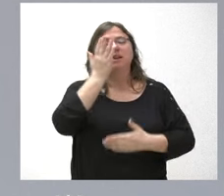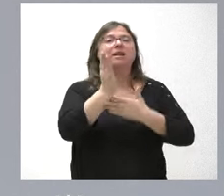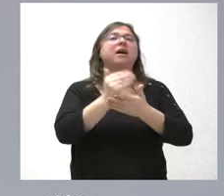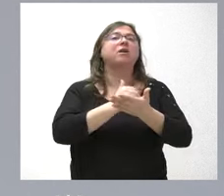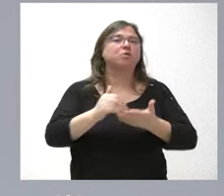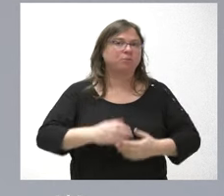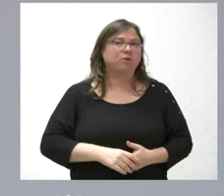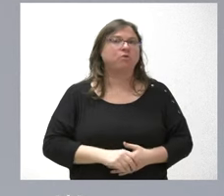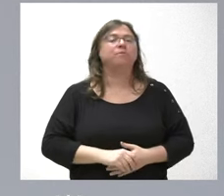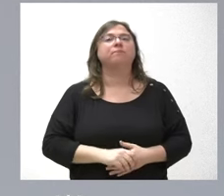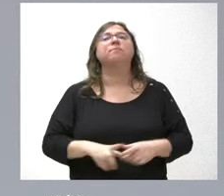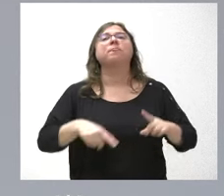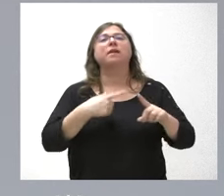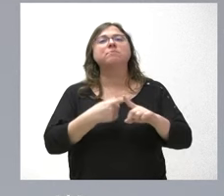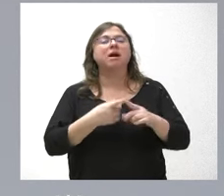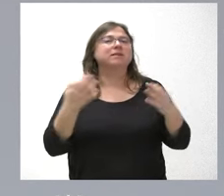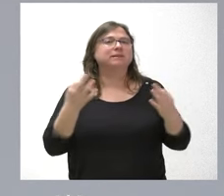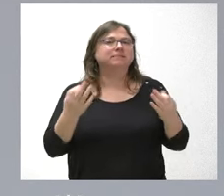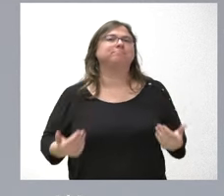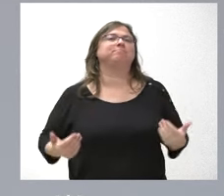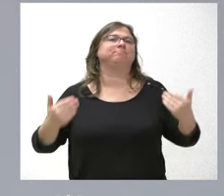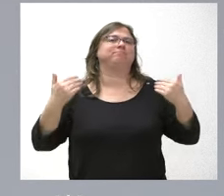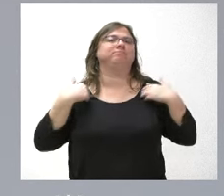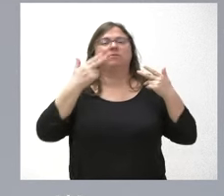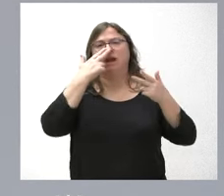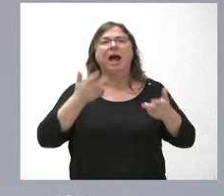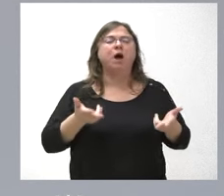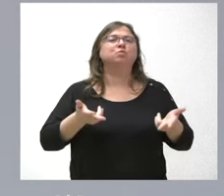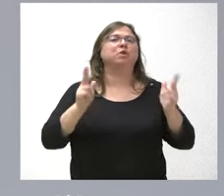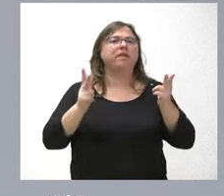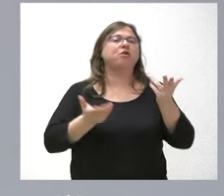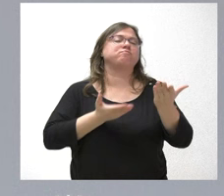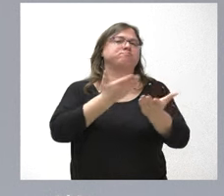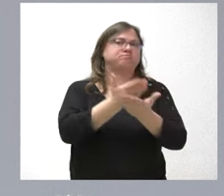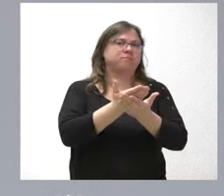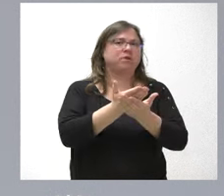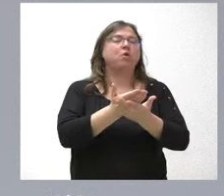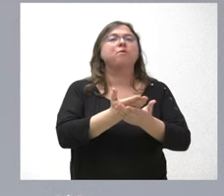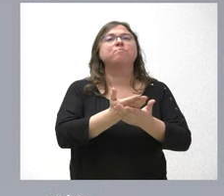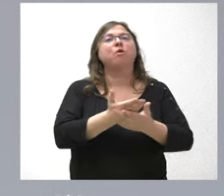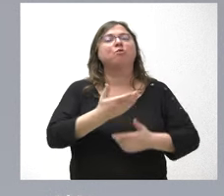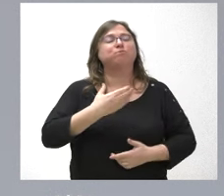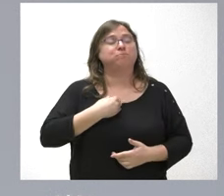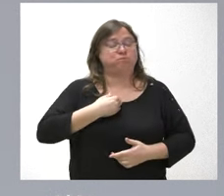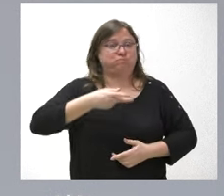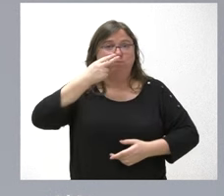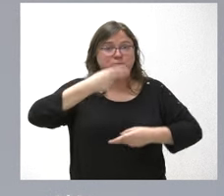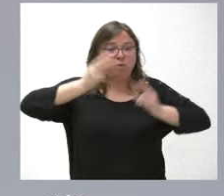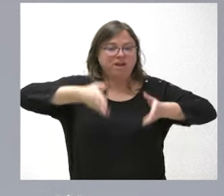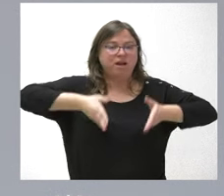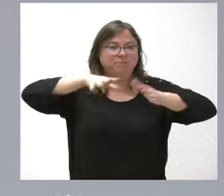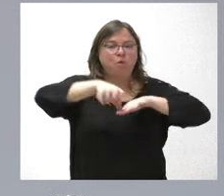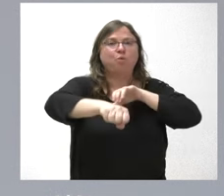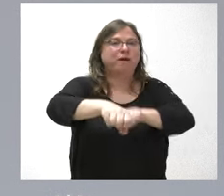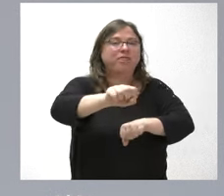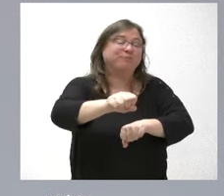que lógicamente quedan sujetos a las autorizaciones y permisos municipales por ocupación de vía pública y demás desarrollos